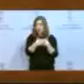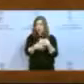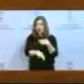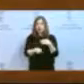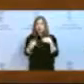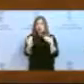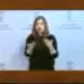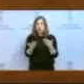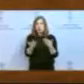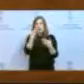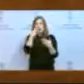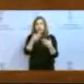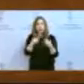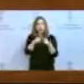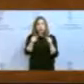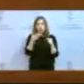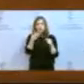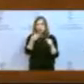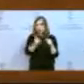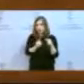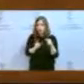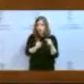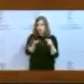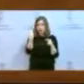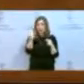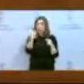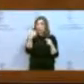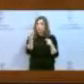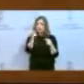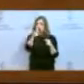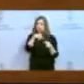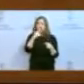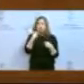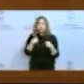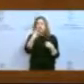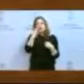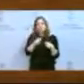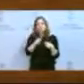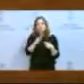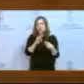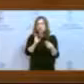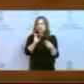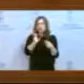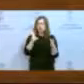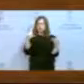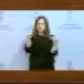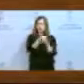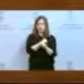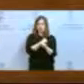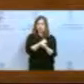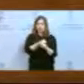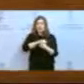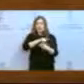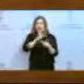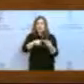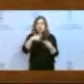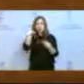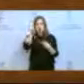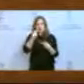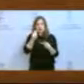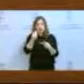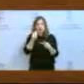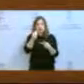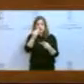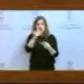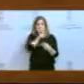No conocen la realidad de Asturias. Antes se lo decía, ustedes viven en una realidad deformada. Y, en segundo lugar, consideran que han sido elegidos por los